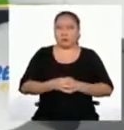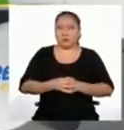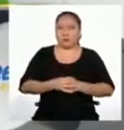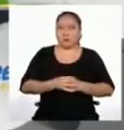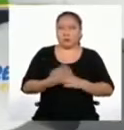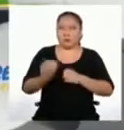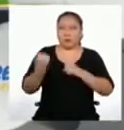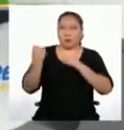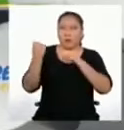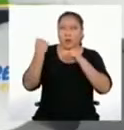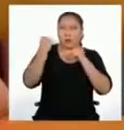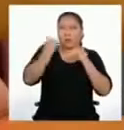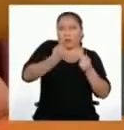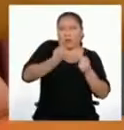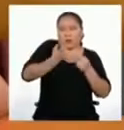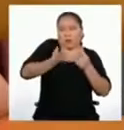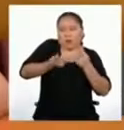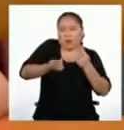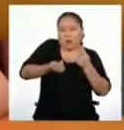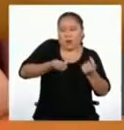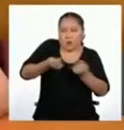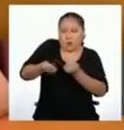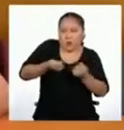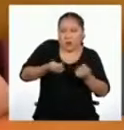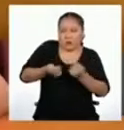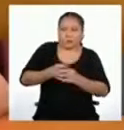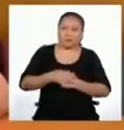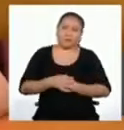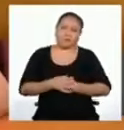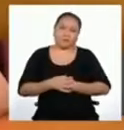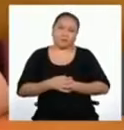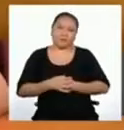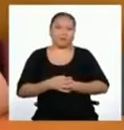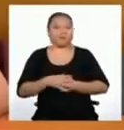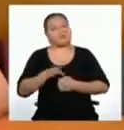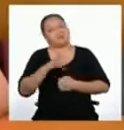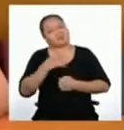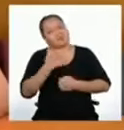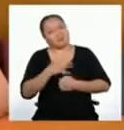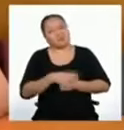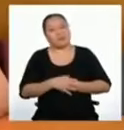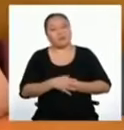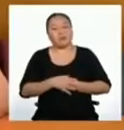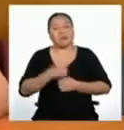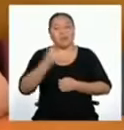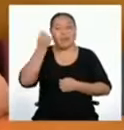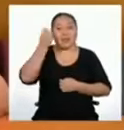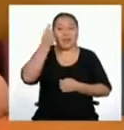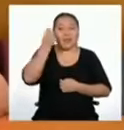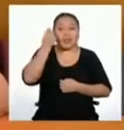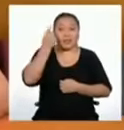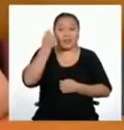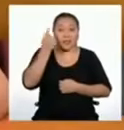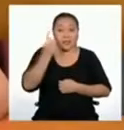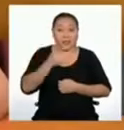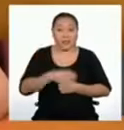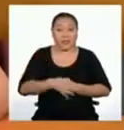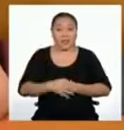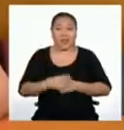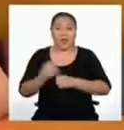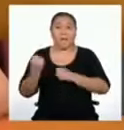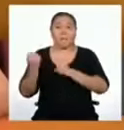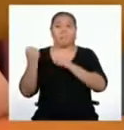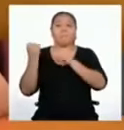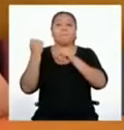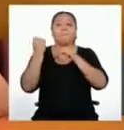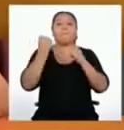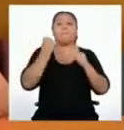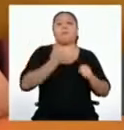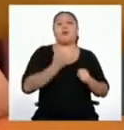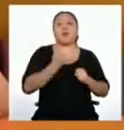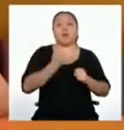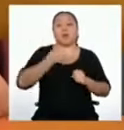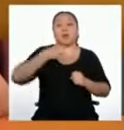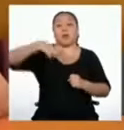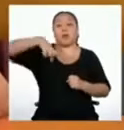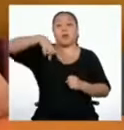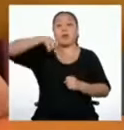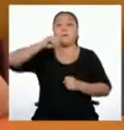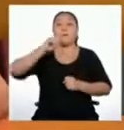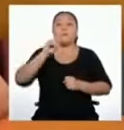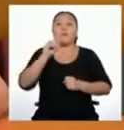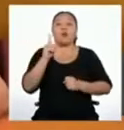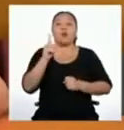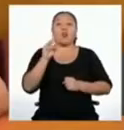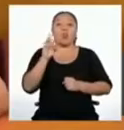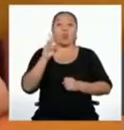de gobernar? Algo por ahí. Entendamos como poder a la facultad